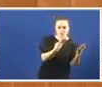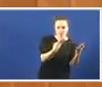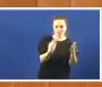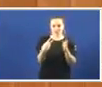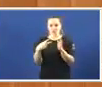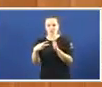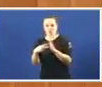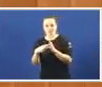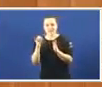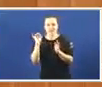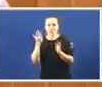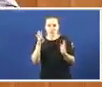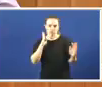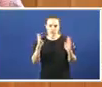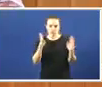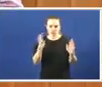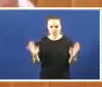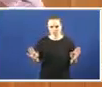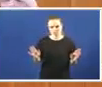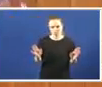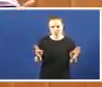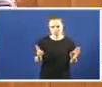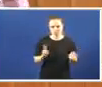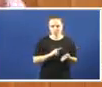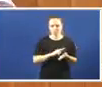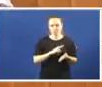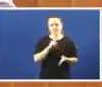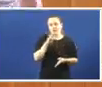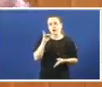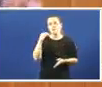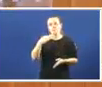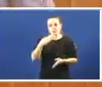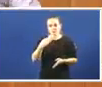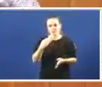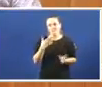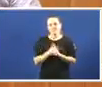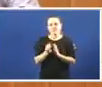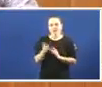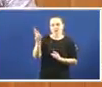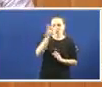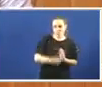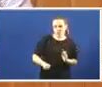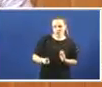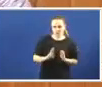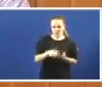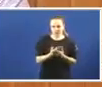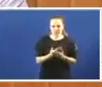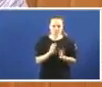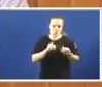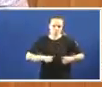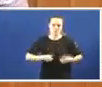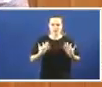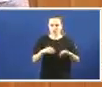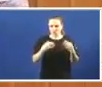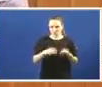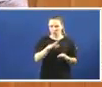ano 2014. O único que fai a economía galega, o PIB, é recuperar unha normalidade que as políticas de austeridade da